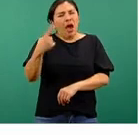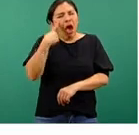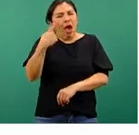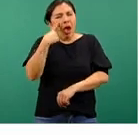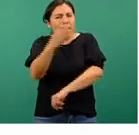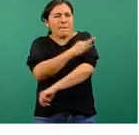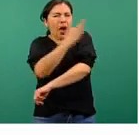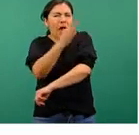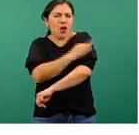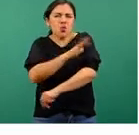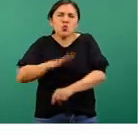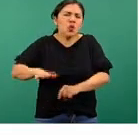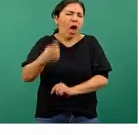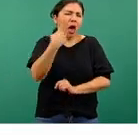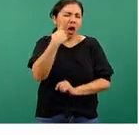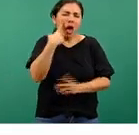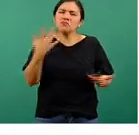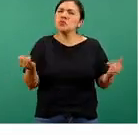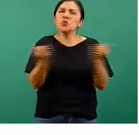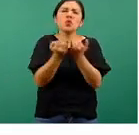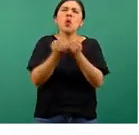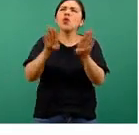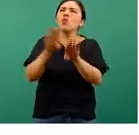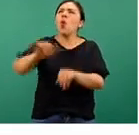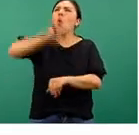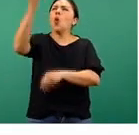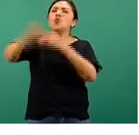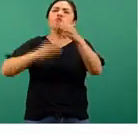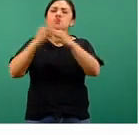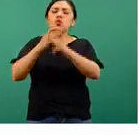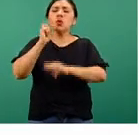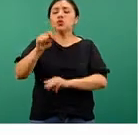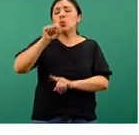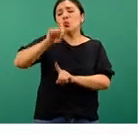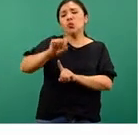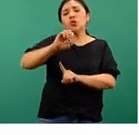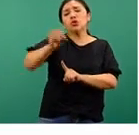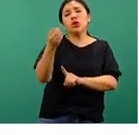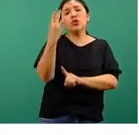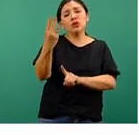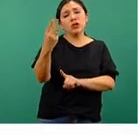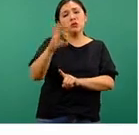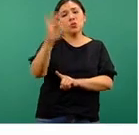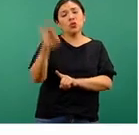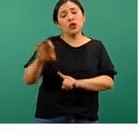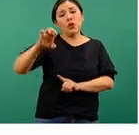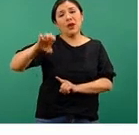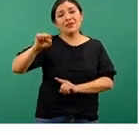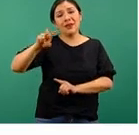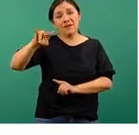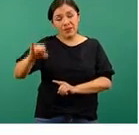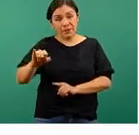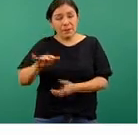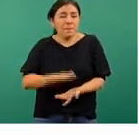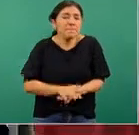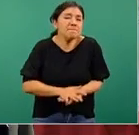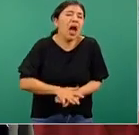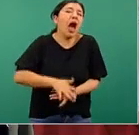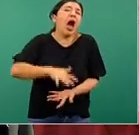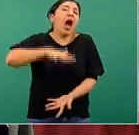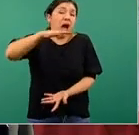muy semejante a lo que está ocurriendo en otras partes del mundo. 0.03% de eventos. La enorme